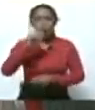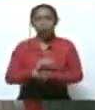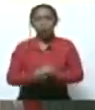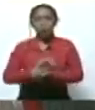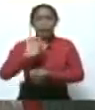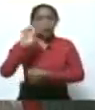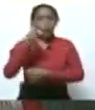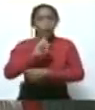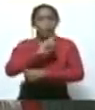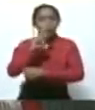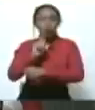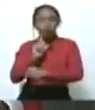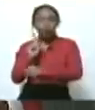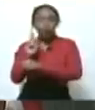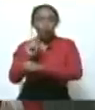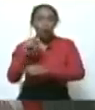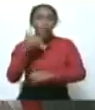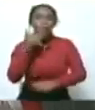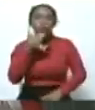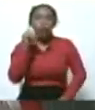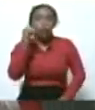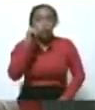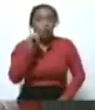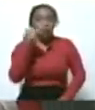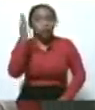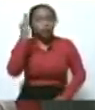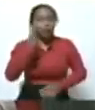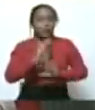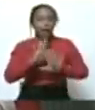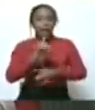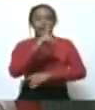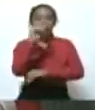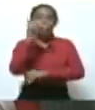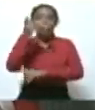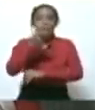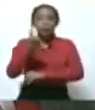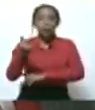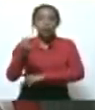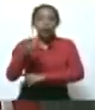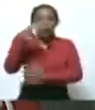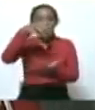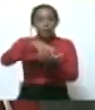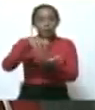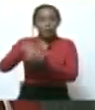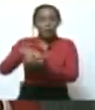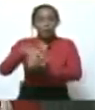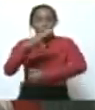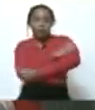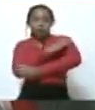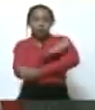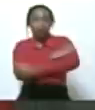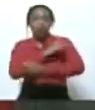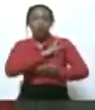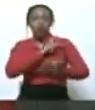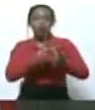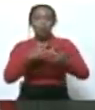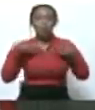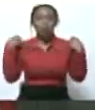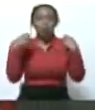segunda interrogante, este sábado se conoció que más de 100 dirigentes regionales del partido de oposición Voluntad